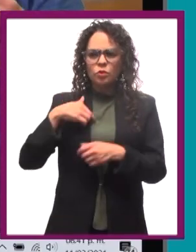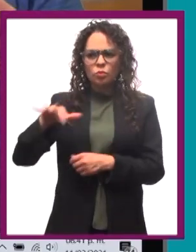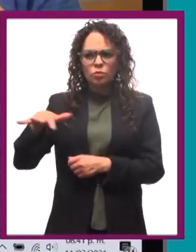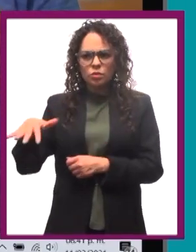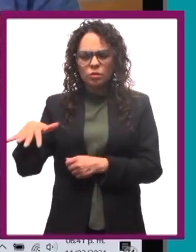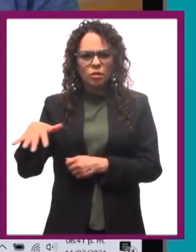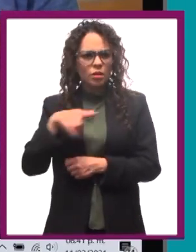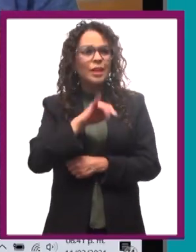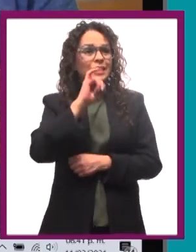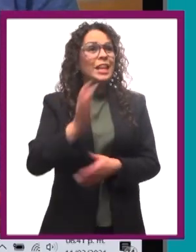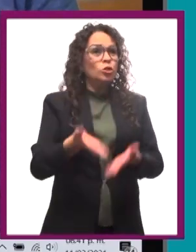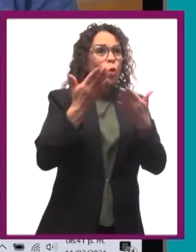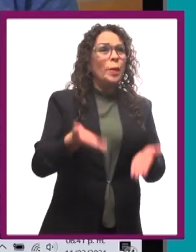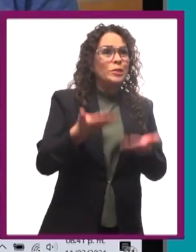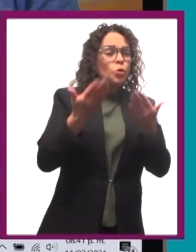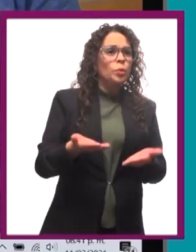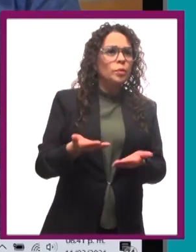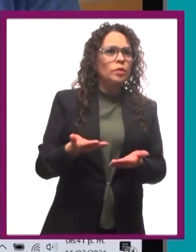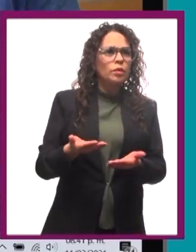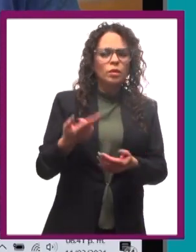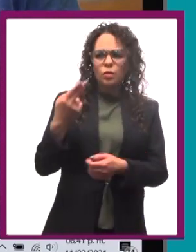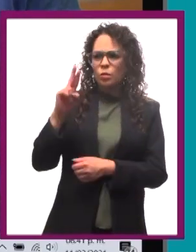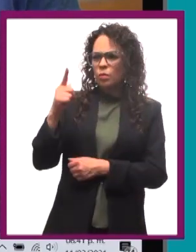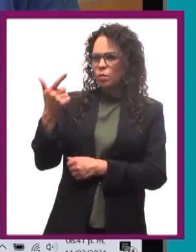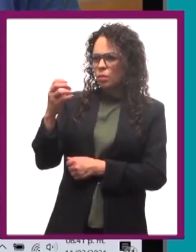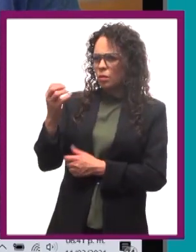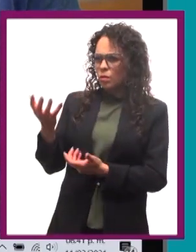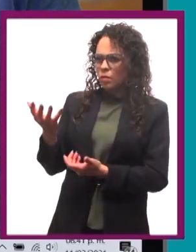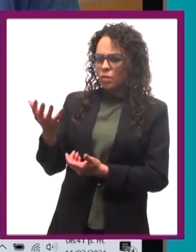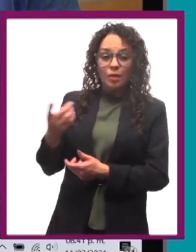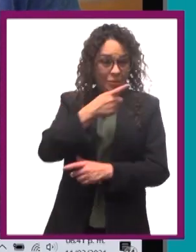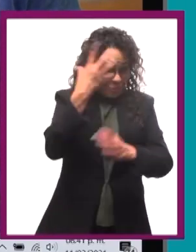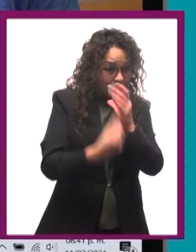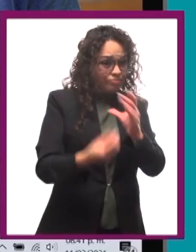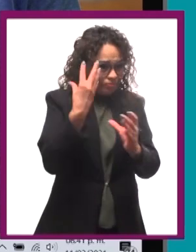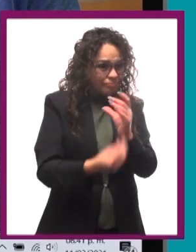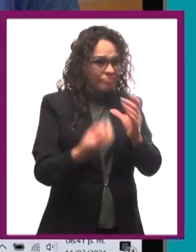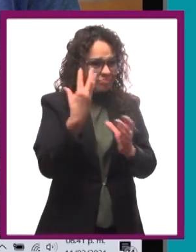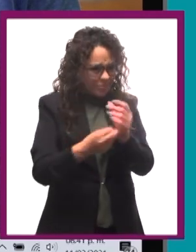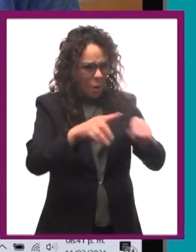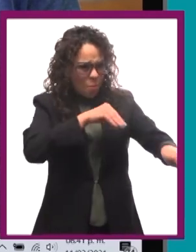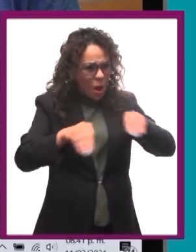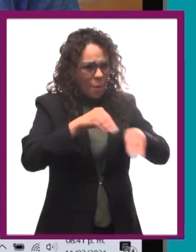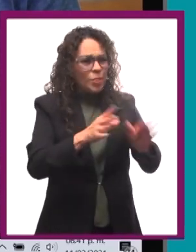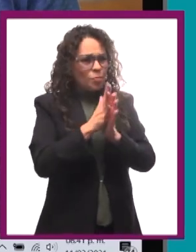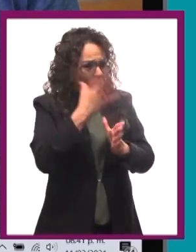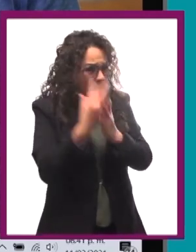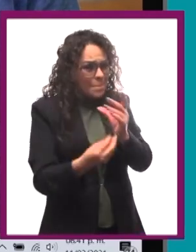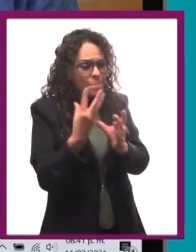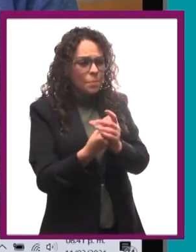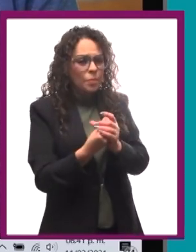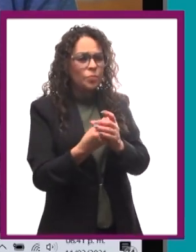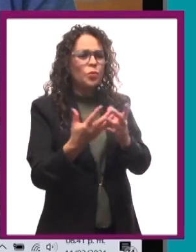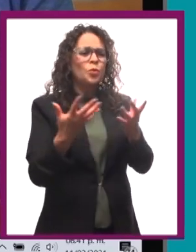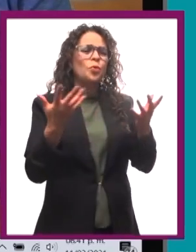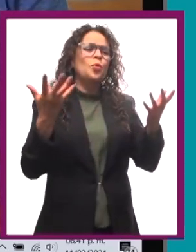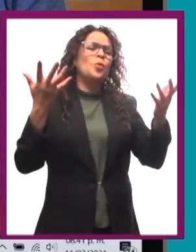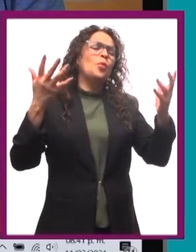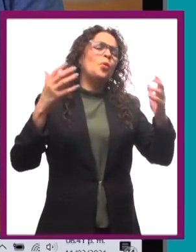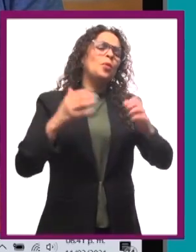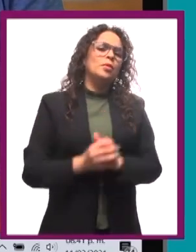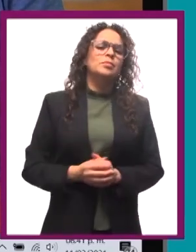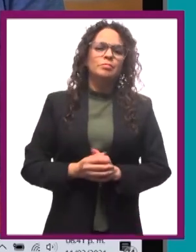buscar... ¡Sube, sube, sube! ¿Hugo? ¡Escapa, escapa! ¡No! ¡Muévete, muévete, muévete!